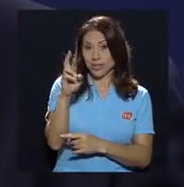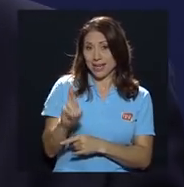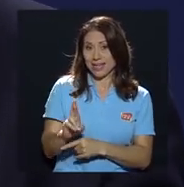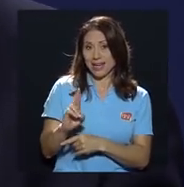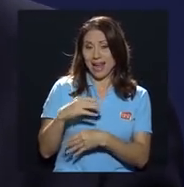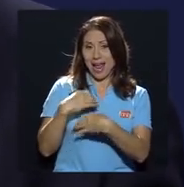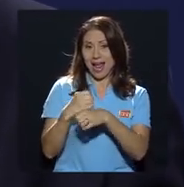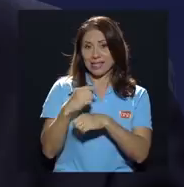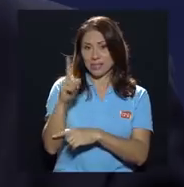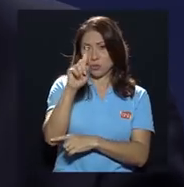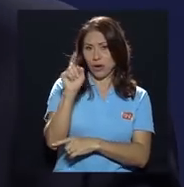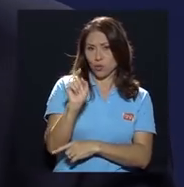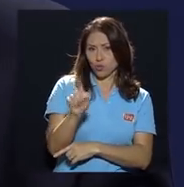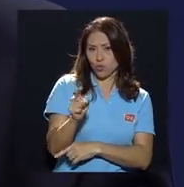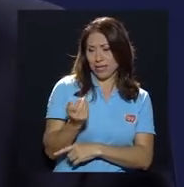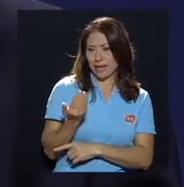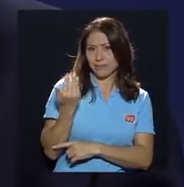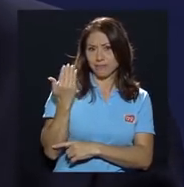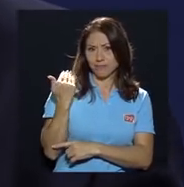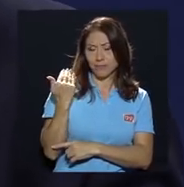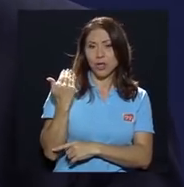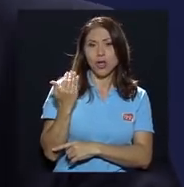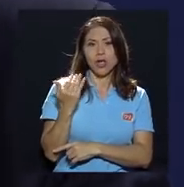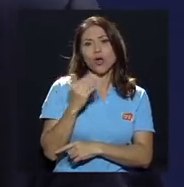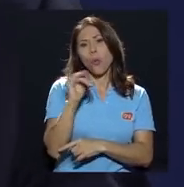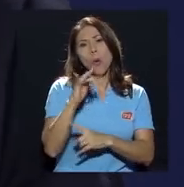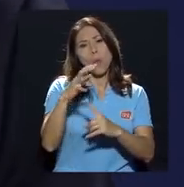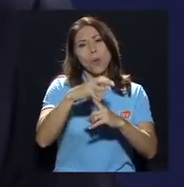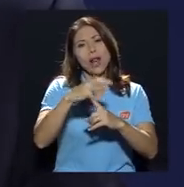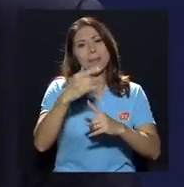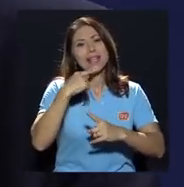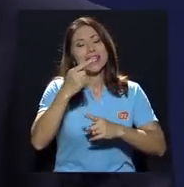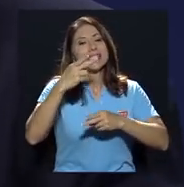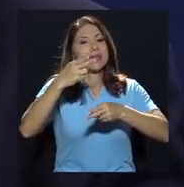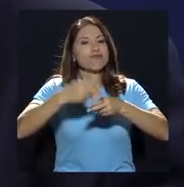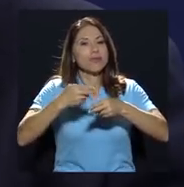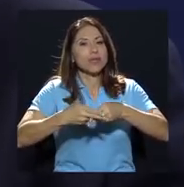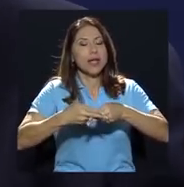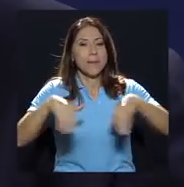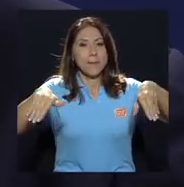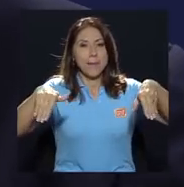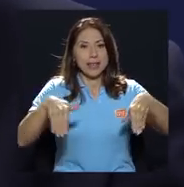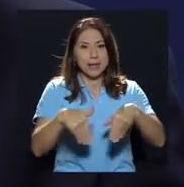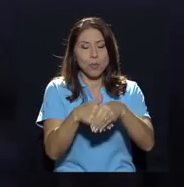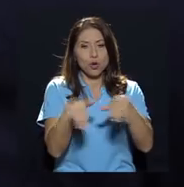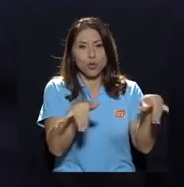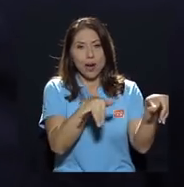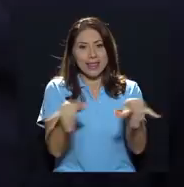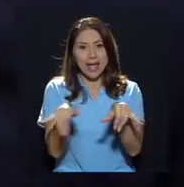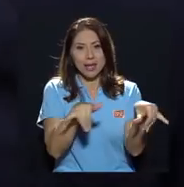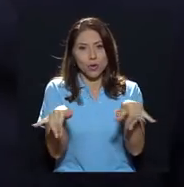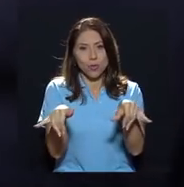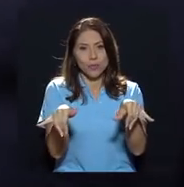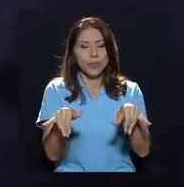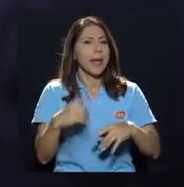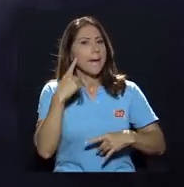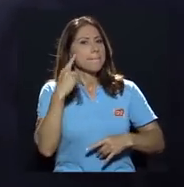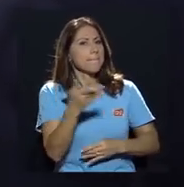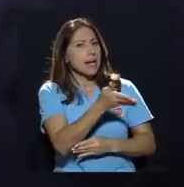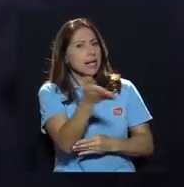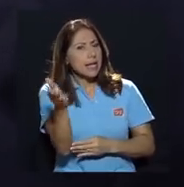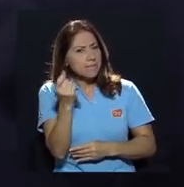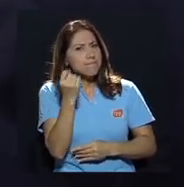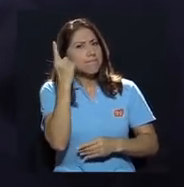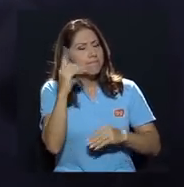costa rica recientemente como se la conoce popularmente sobre el matrimonio igualitario para todavía